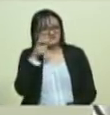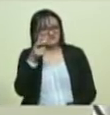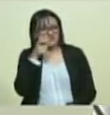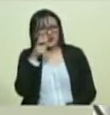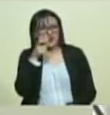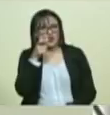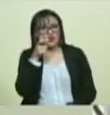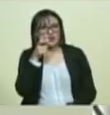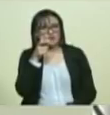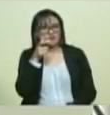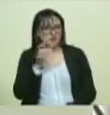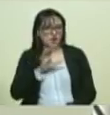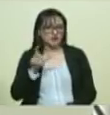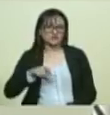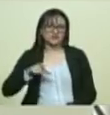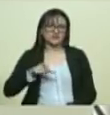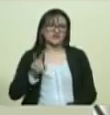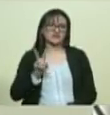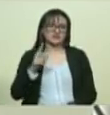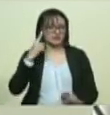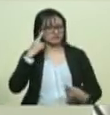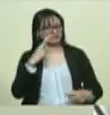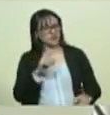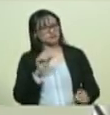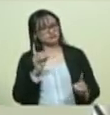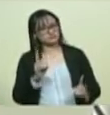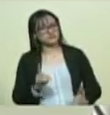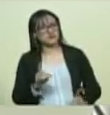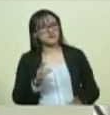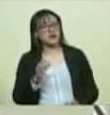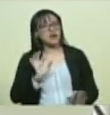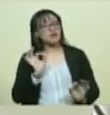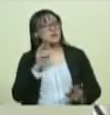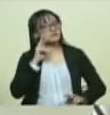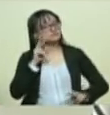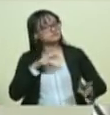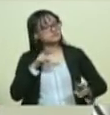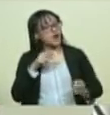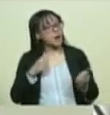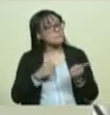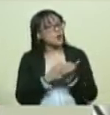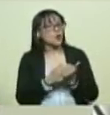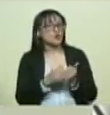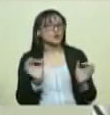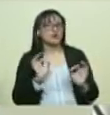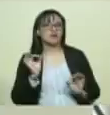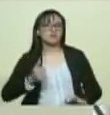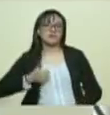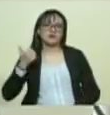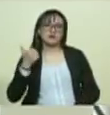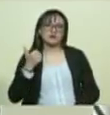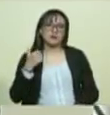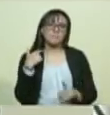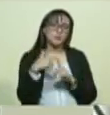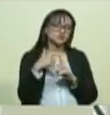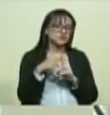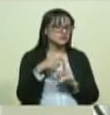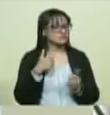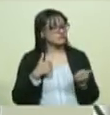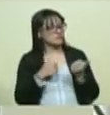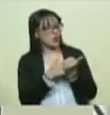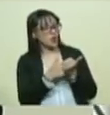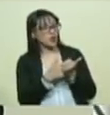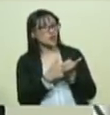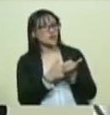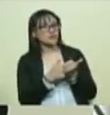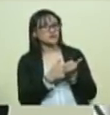fiscales ni fiscalización. Necesita la observación constructiva, el acompañamiento positivo,